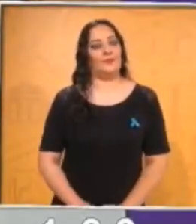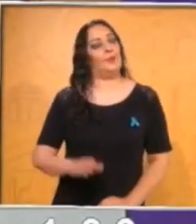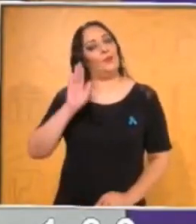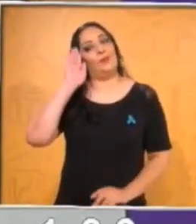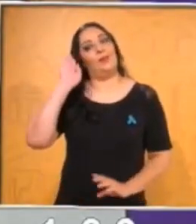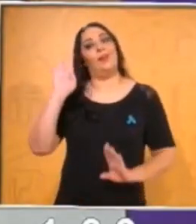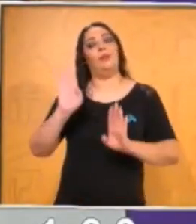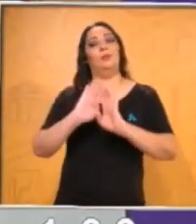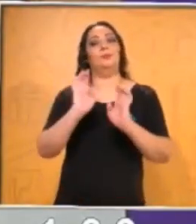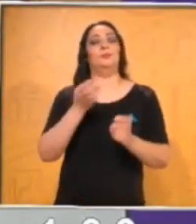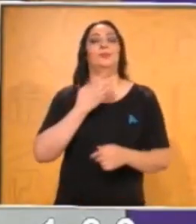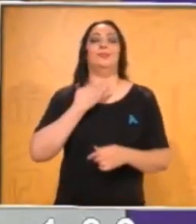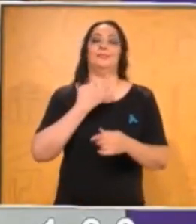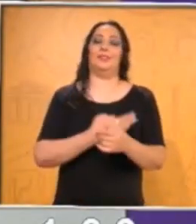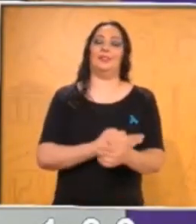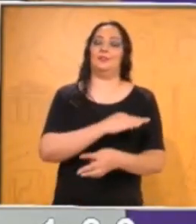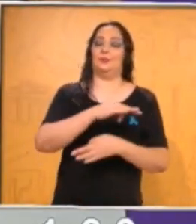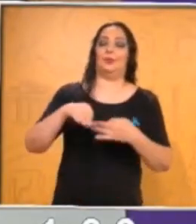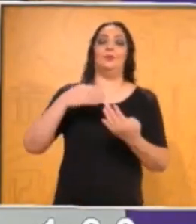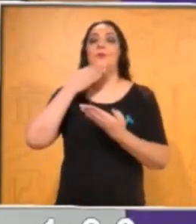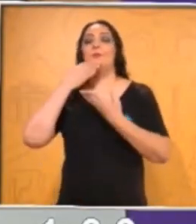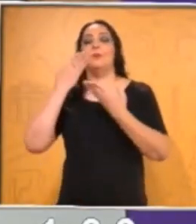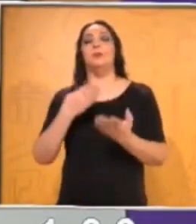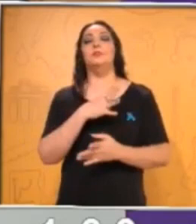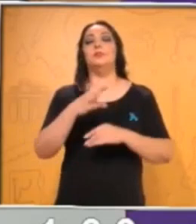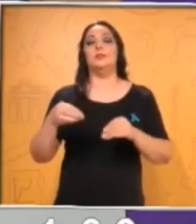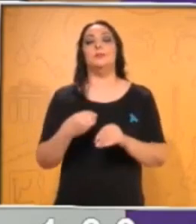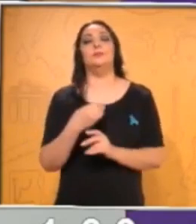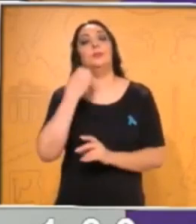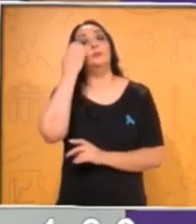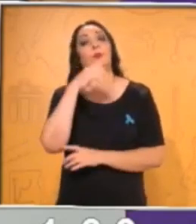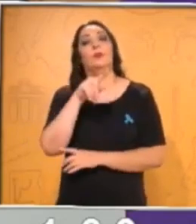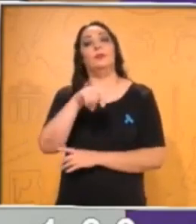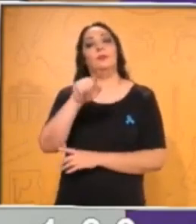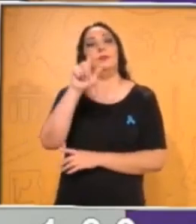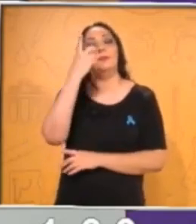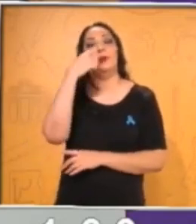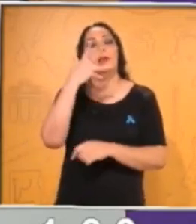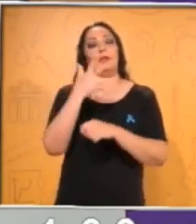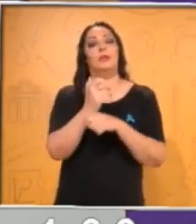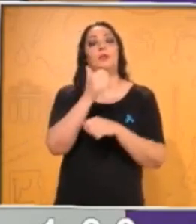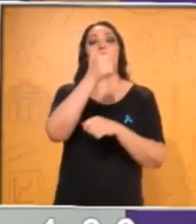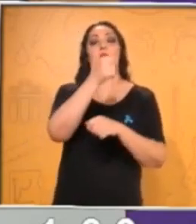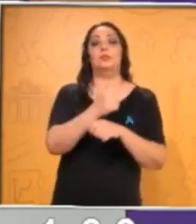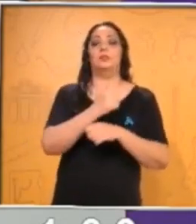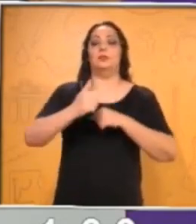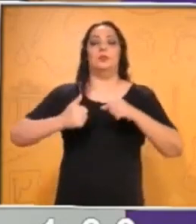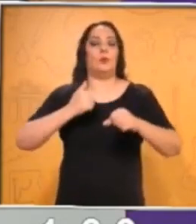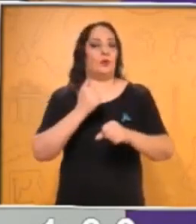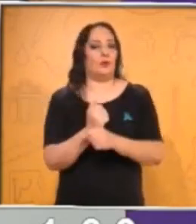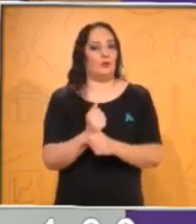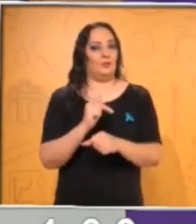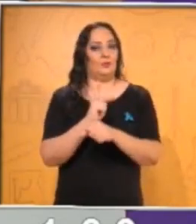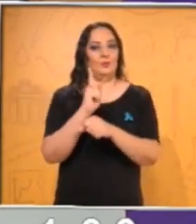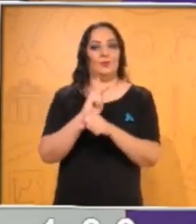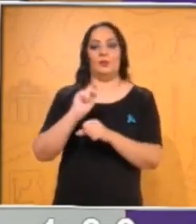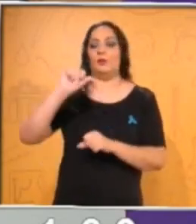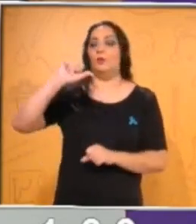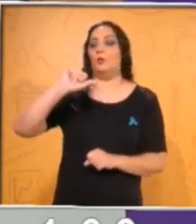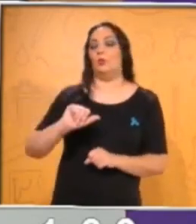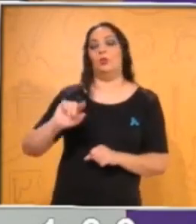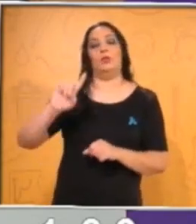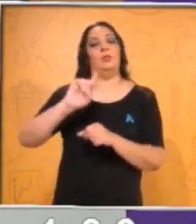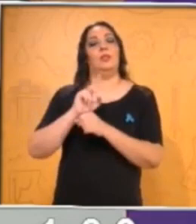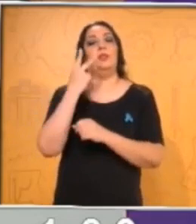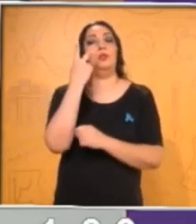Hola, ¿qué tal? Muy buenas tardes. Sean todos ustedes bienvenidos a su programa Escuela TV para quinto y sexto grado de primaria. Hoy, día